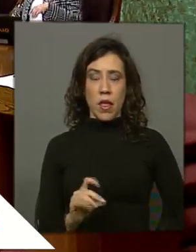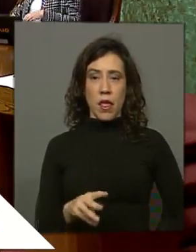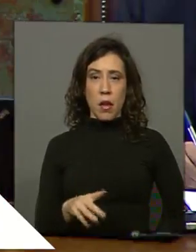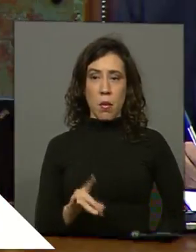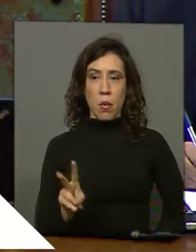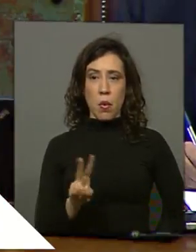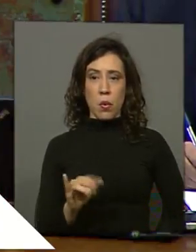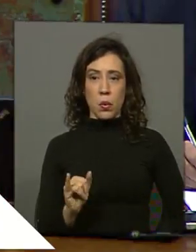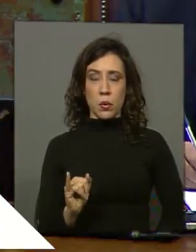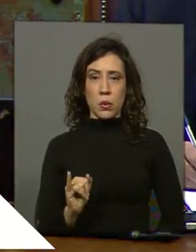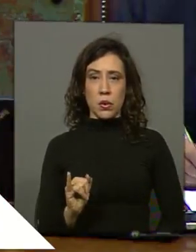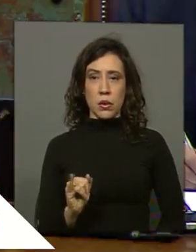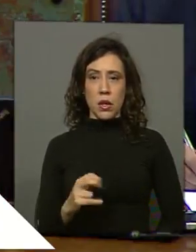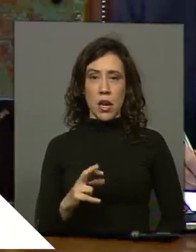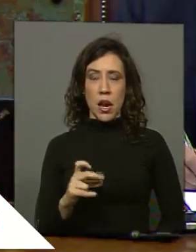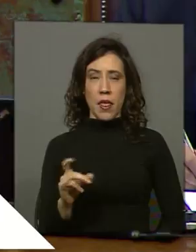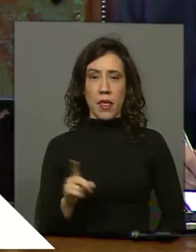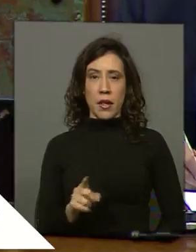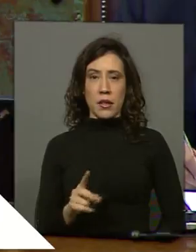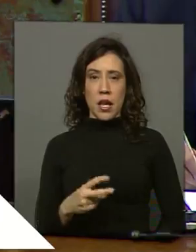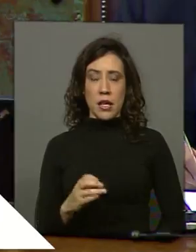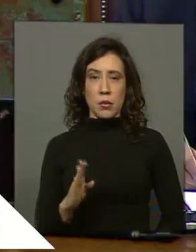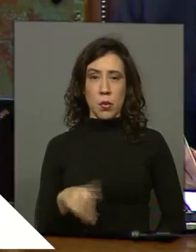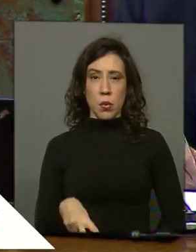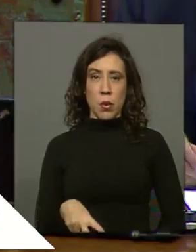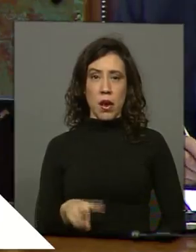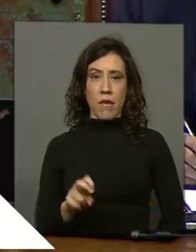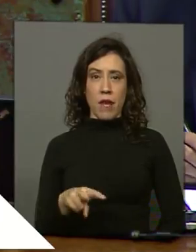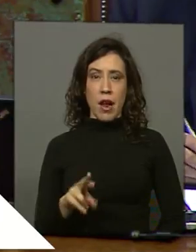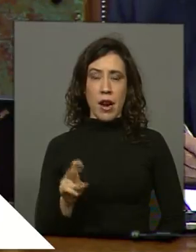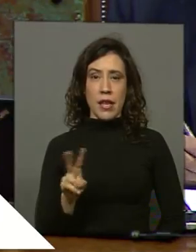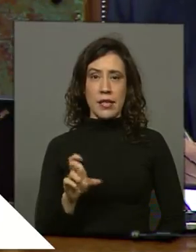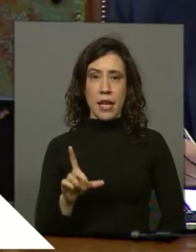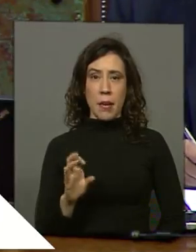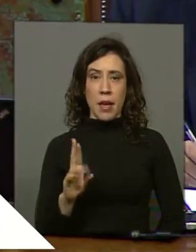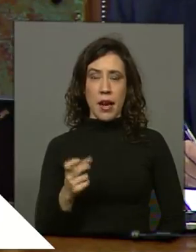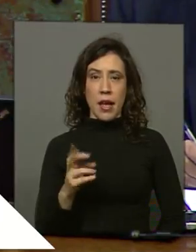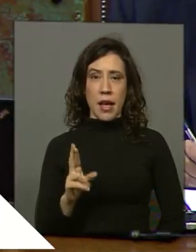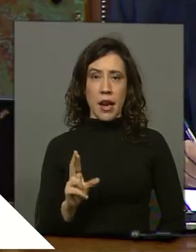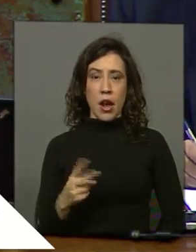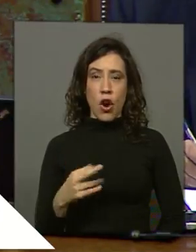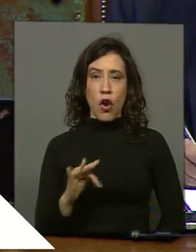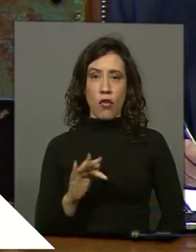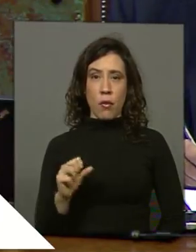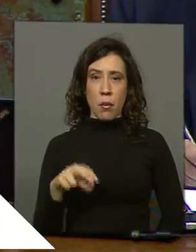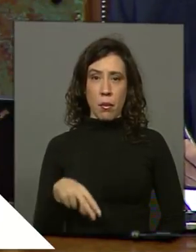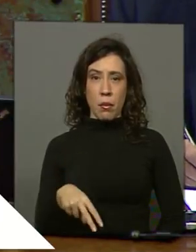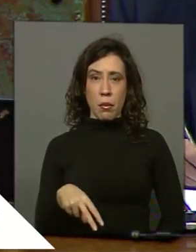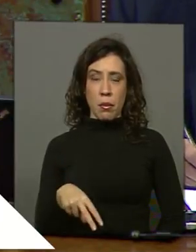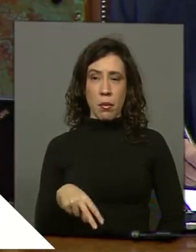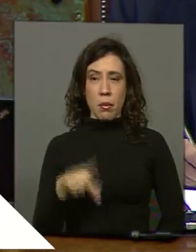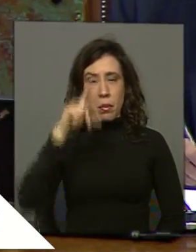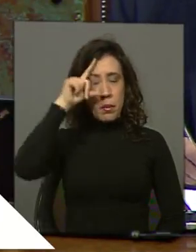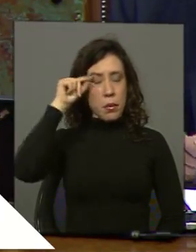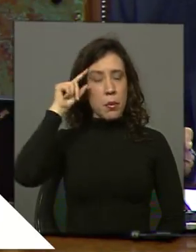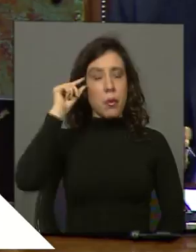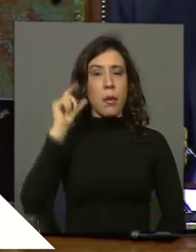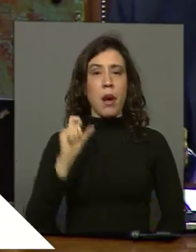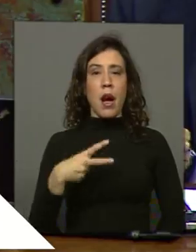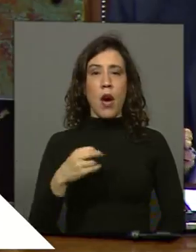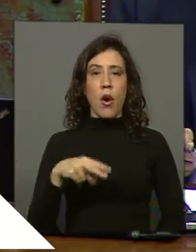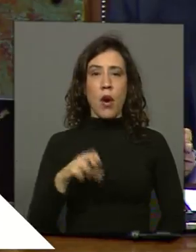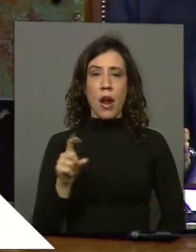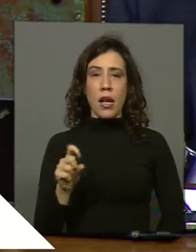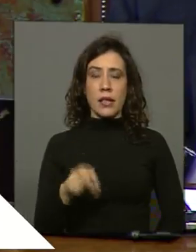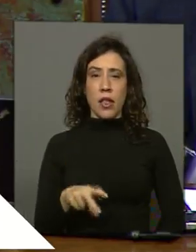Musí Javier Hernández Gustavo Abún Enrique Van Rysselbergen la señora María Fáez Hoffman Andrea Molina Sergio Caona